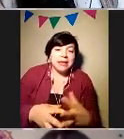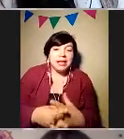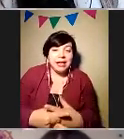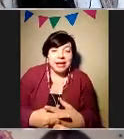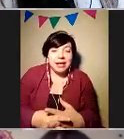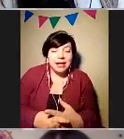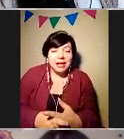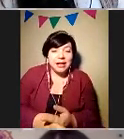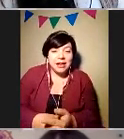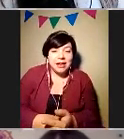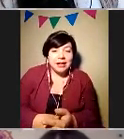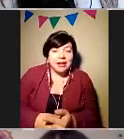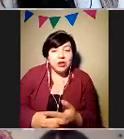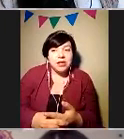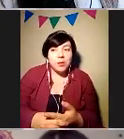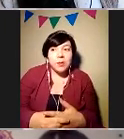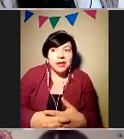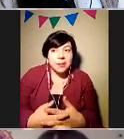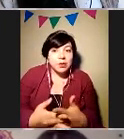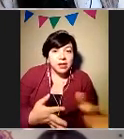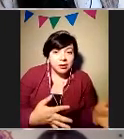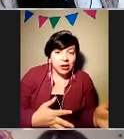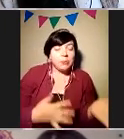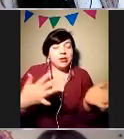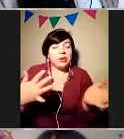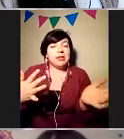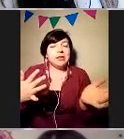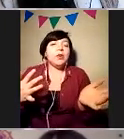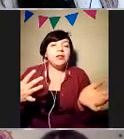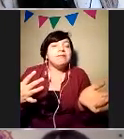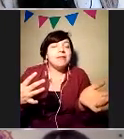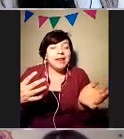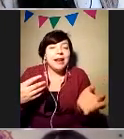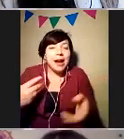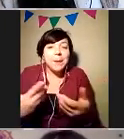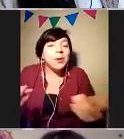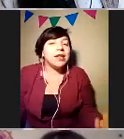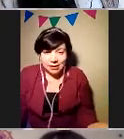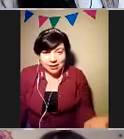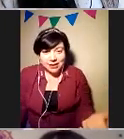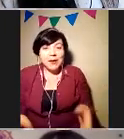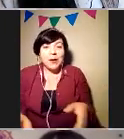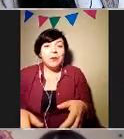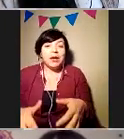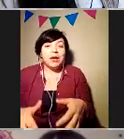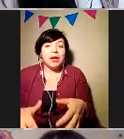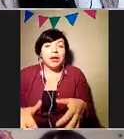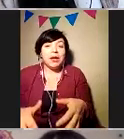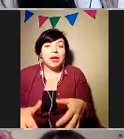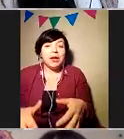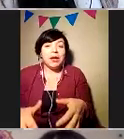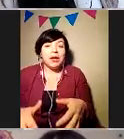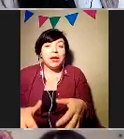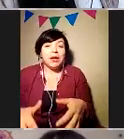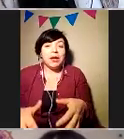Pero eso no necesaria que estas acciones se cumplan al 100%, y por otra parte tampoco es que las hagan porque sí. Es porque